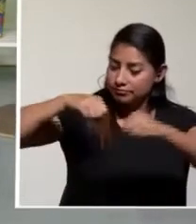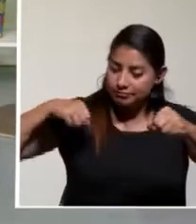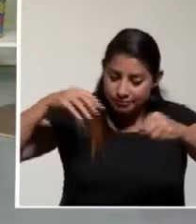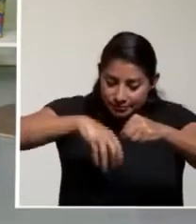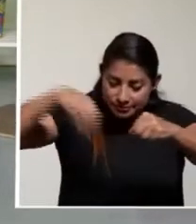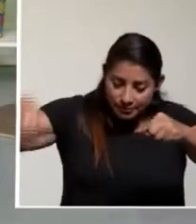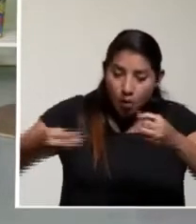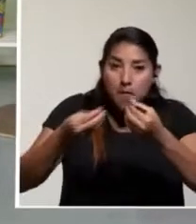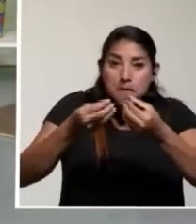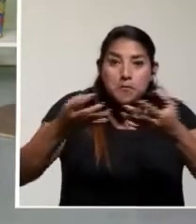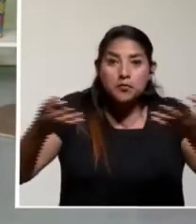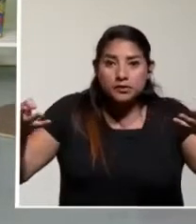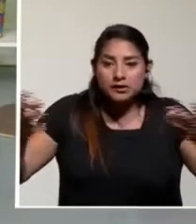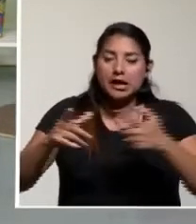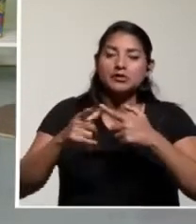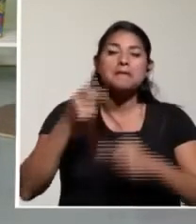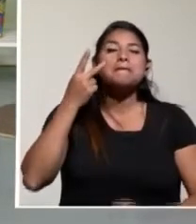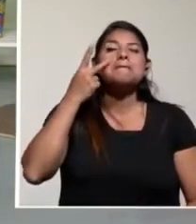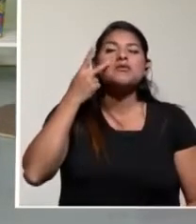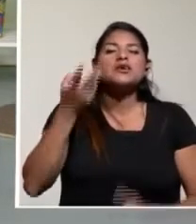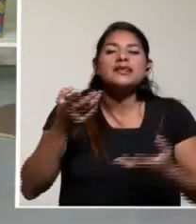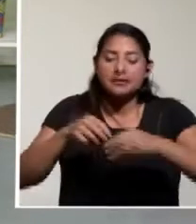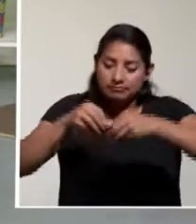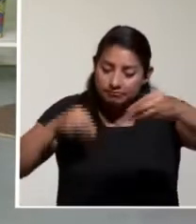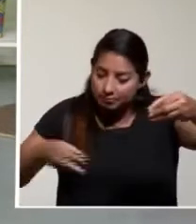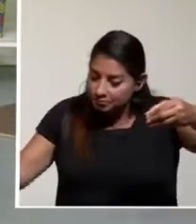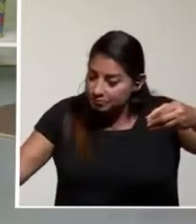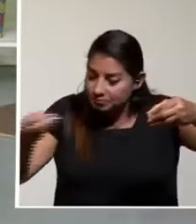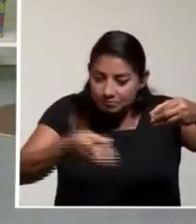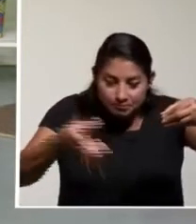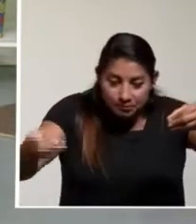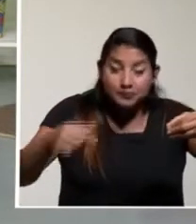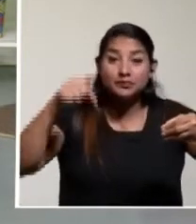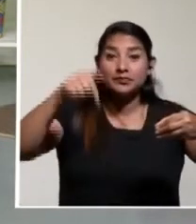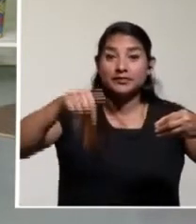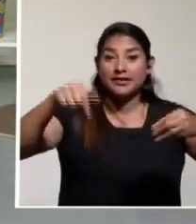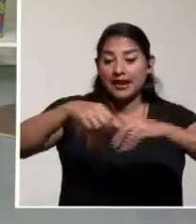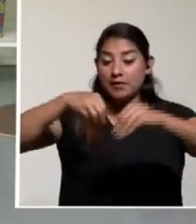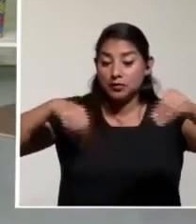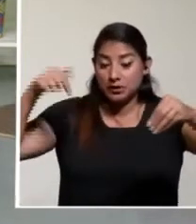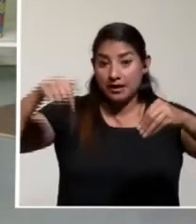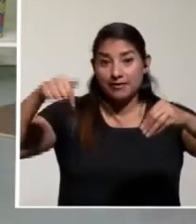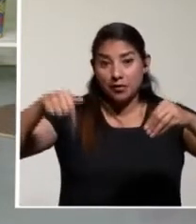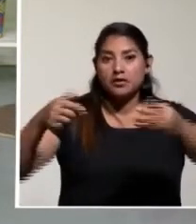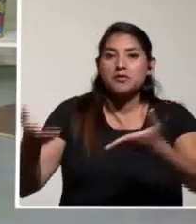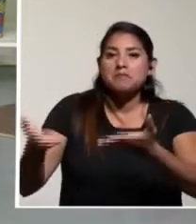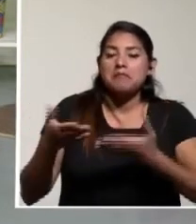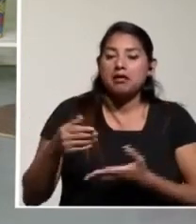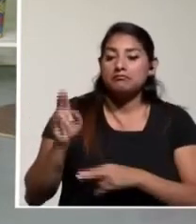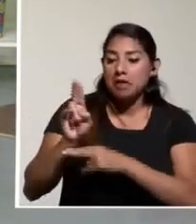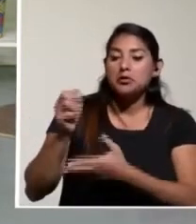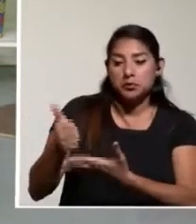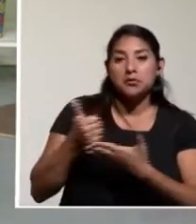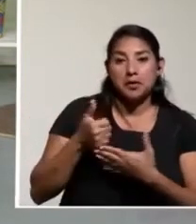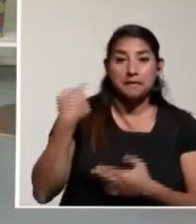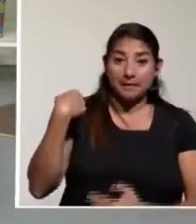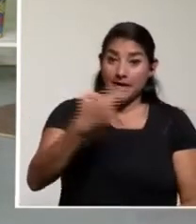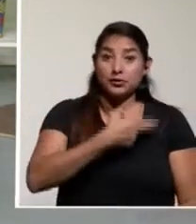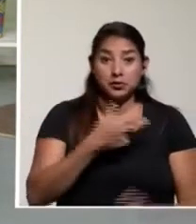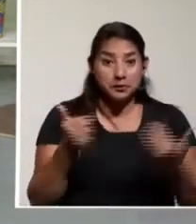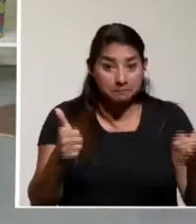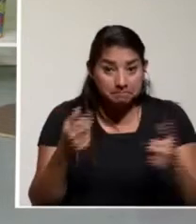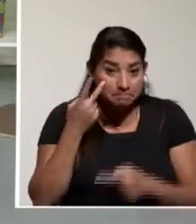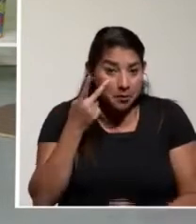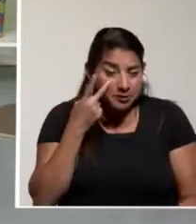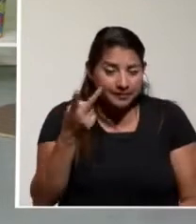muchas cosas. Vamos a ver qué saca el perrito de la mochila y qué nos va a servir a nosotros, ¿sí?